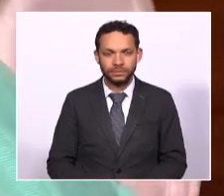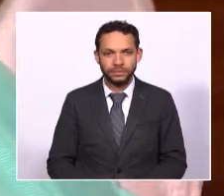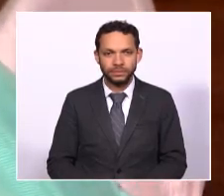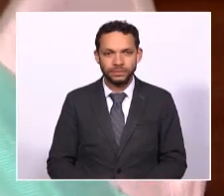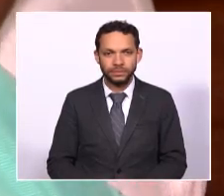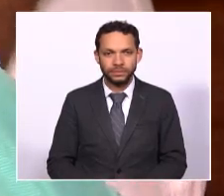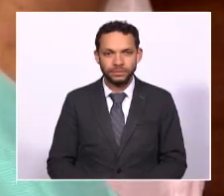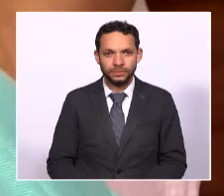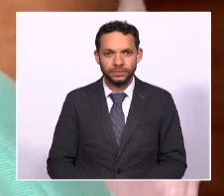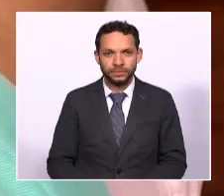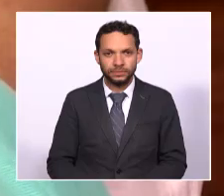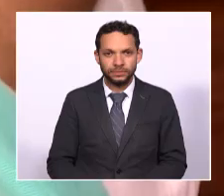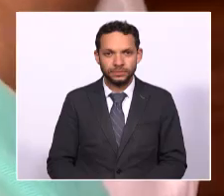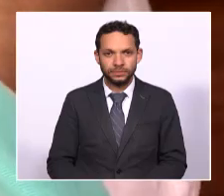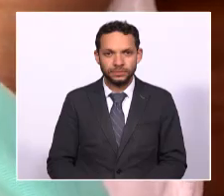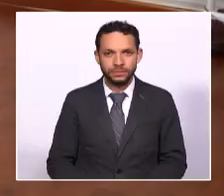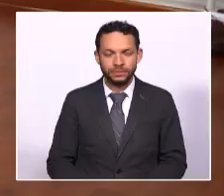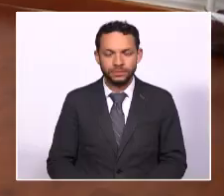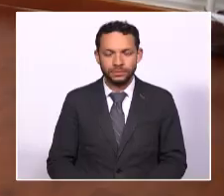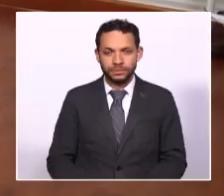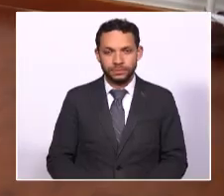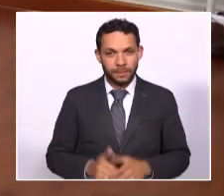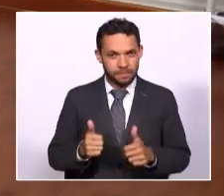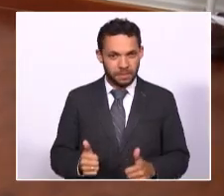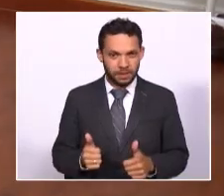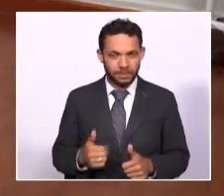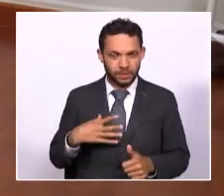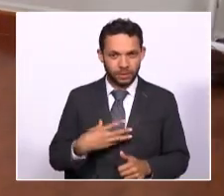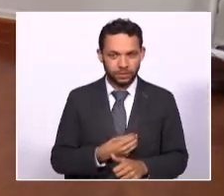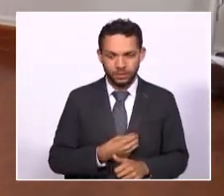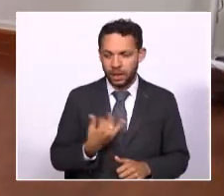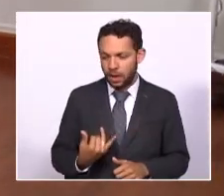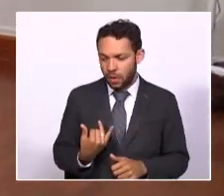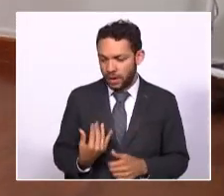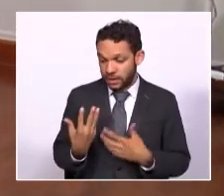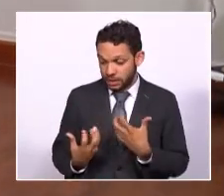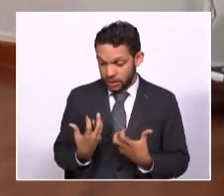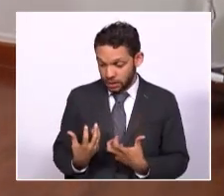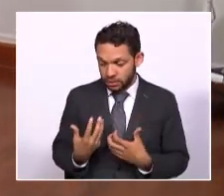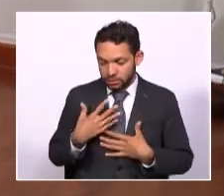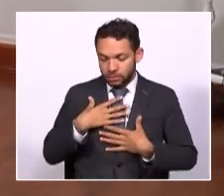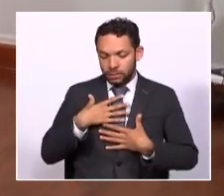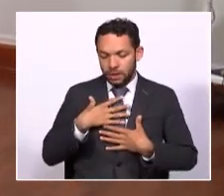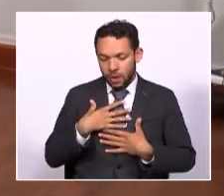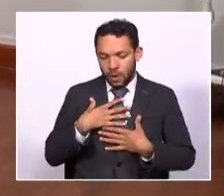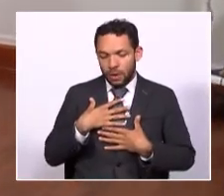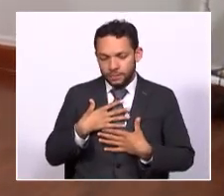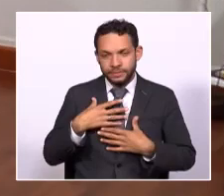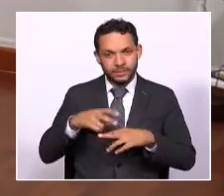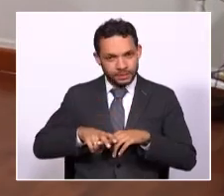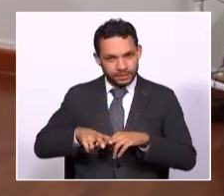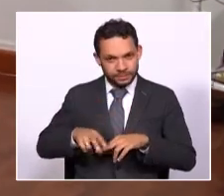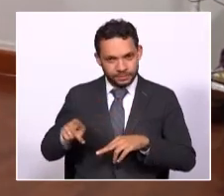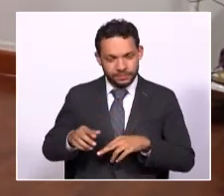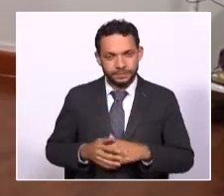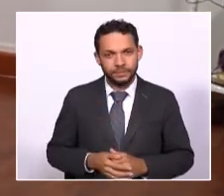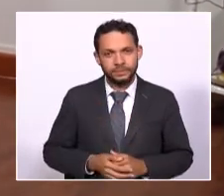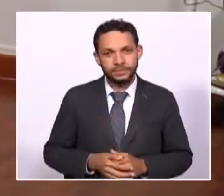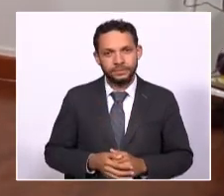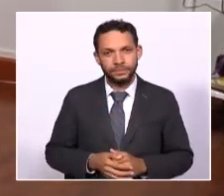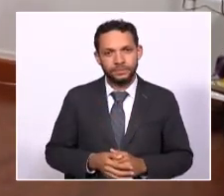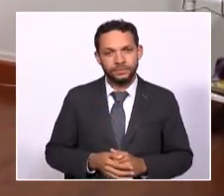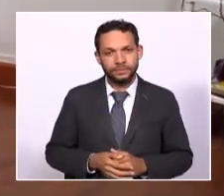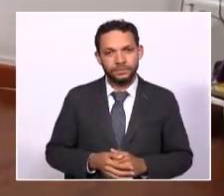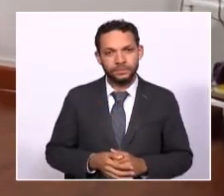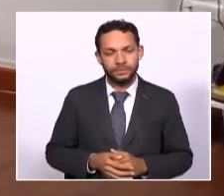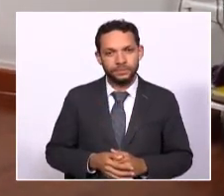Excelente. Bien, ahora nos vamos a sentar, piernas estiradas. Eso es. El brazo medio,